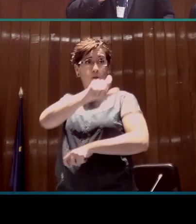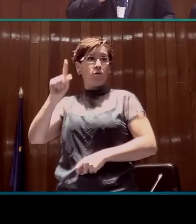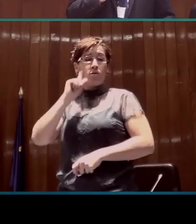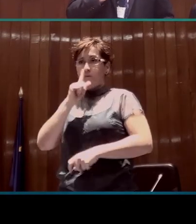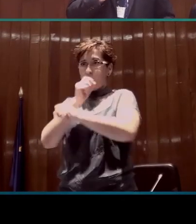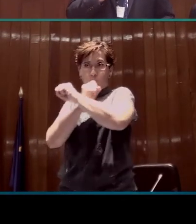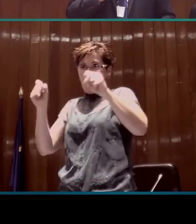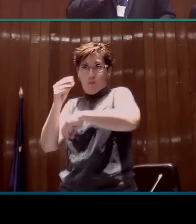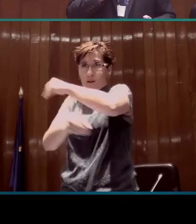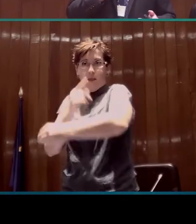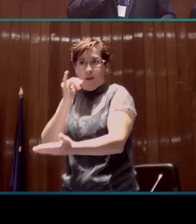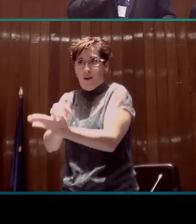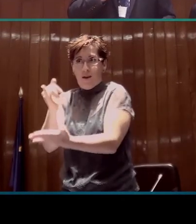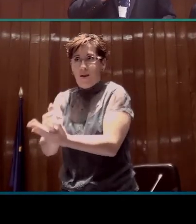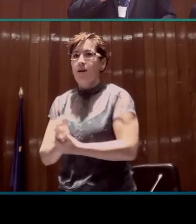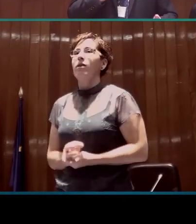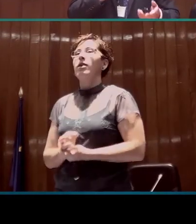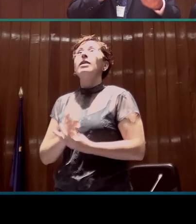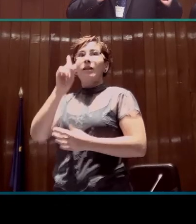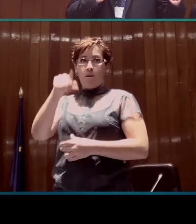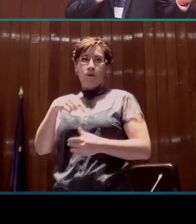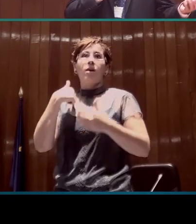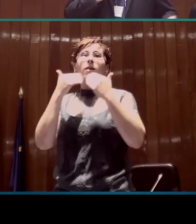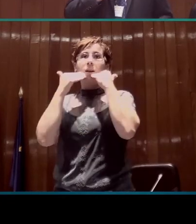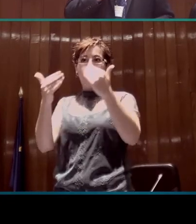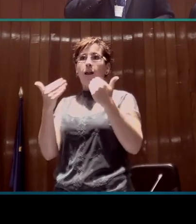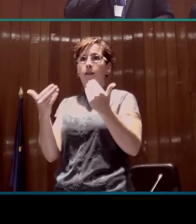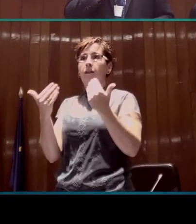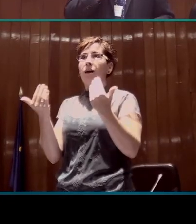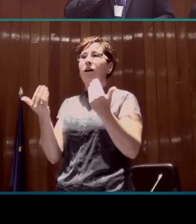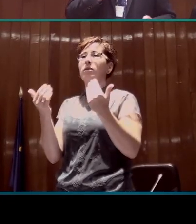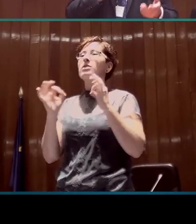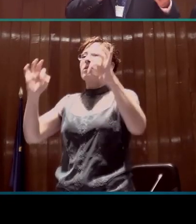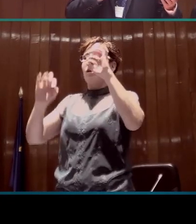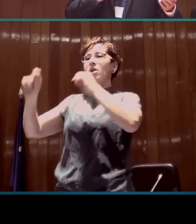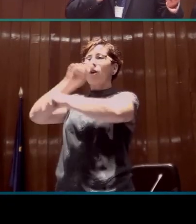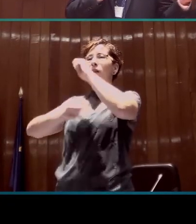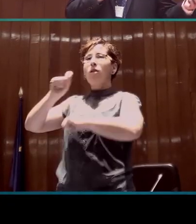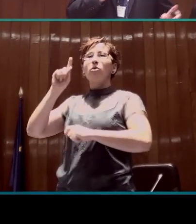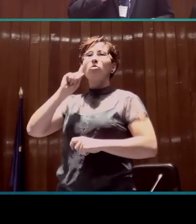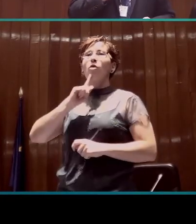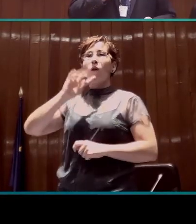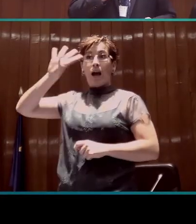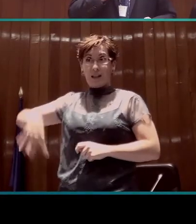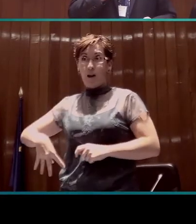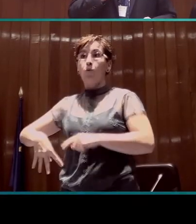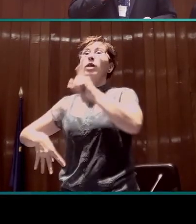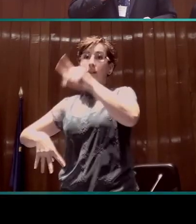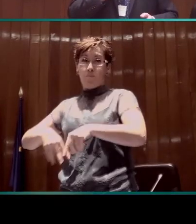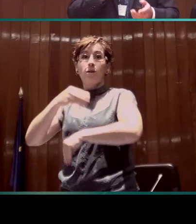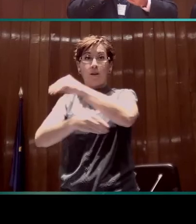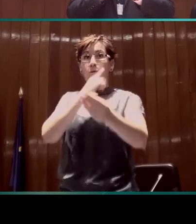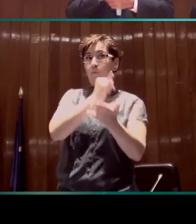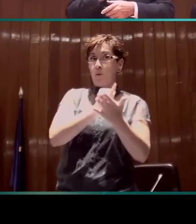estos experimentos. Quiero agradecer especialmente pues, las asociaciones de sordos en Cataluña, en donde se hizo el experimento de